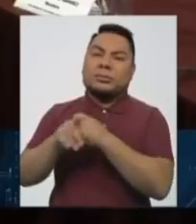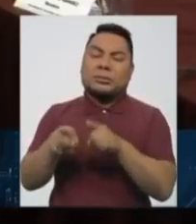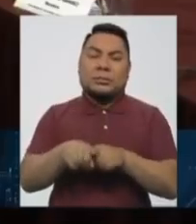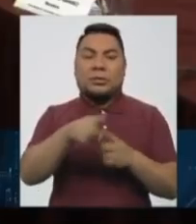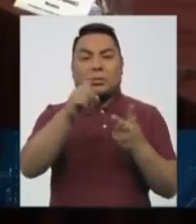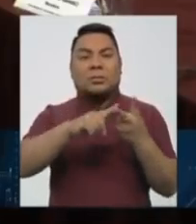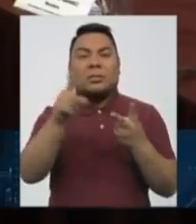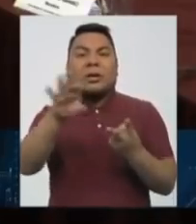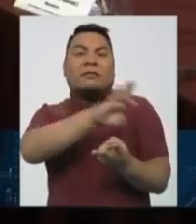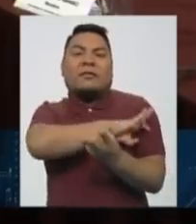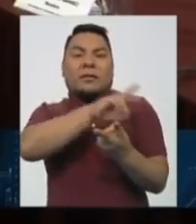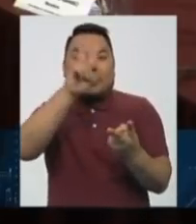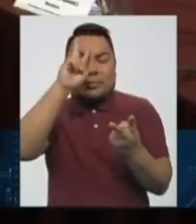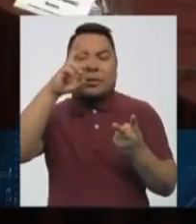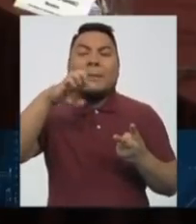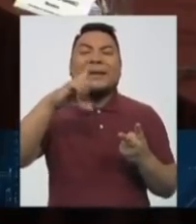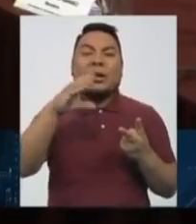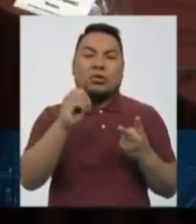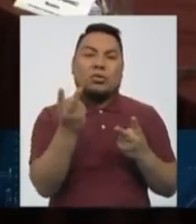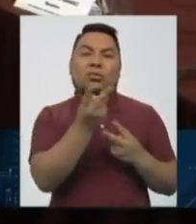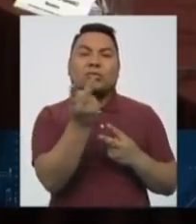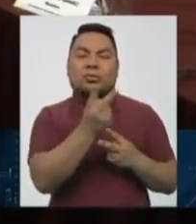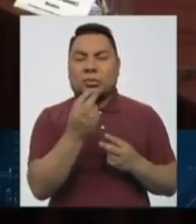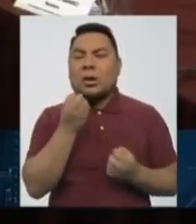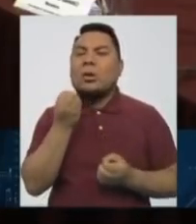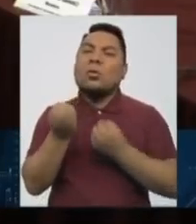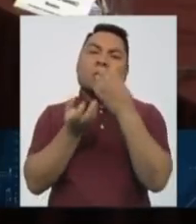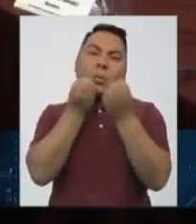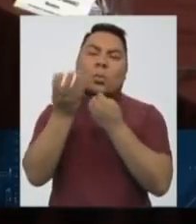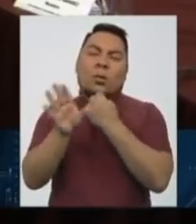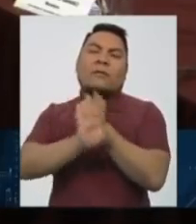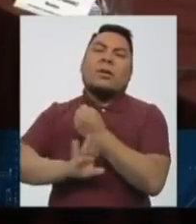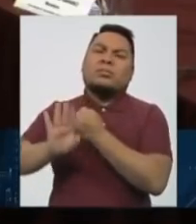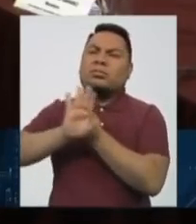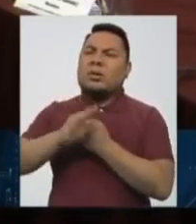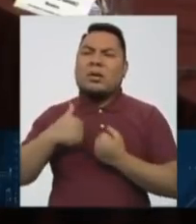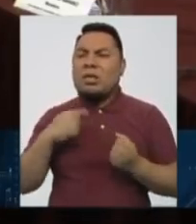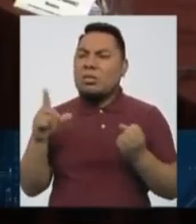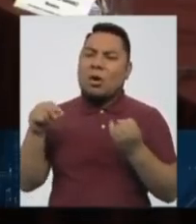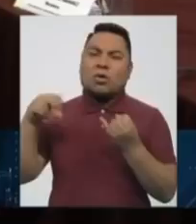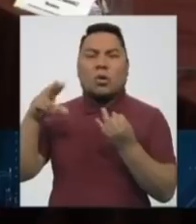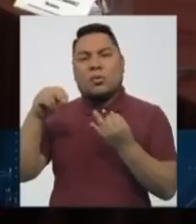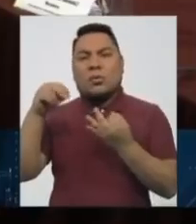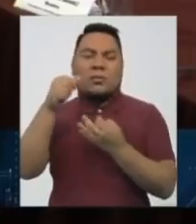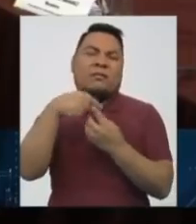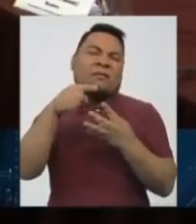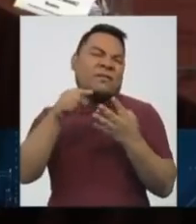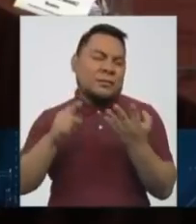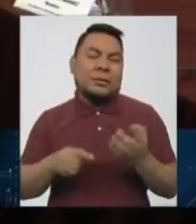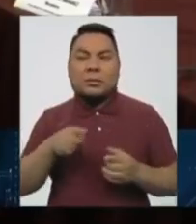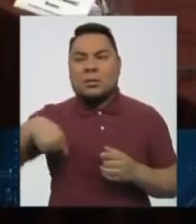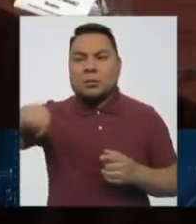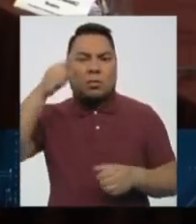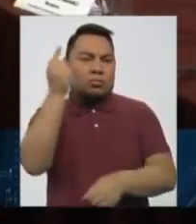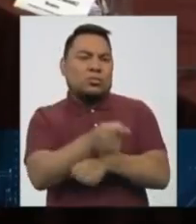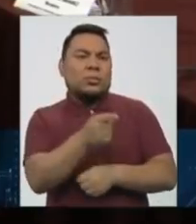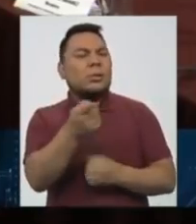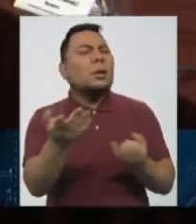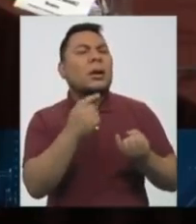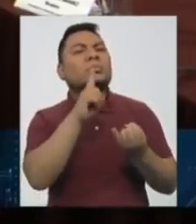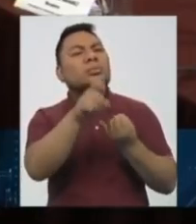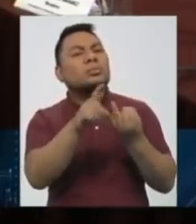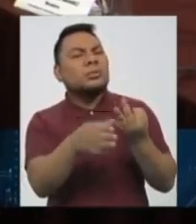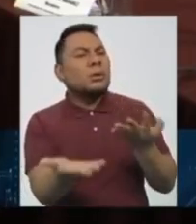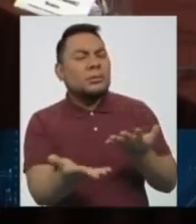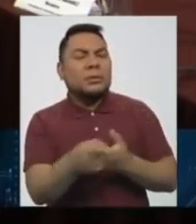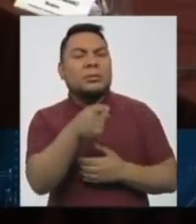fiscal de la Nación, Pedro Chavarrí, indicaron ante este grupo de trabajo de que tampoco recuerdan los nombres de los periodistas con los